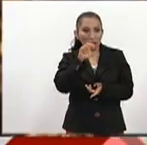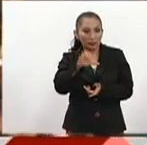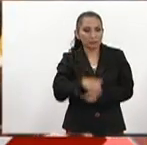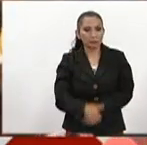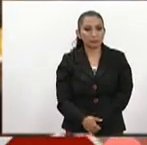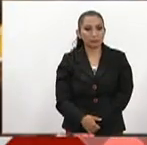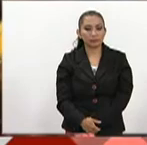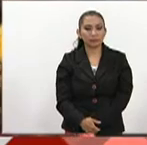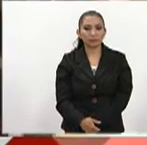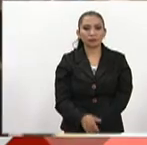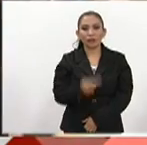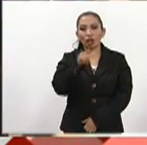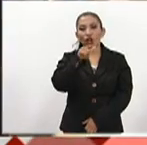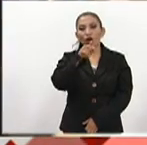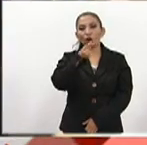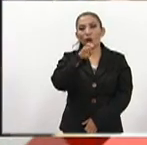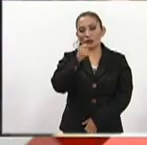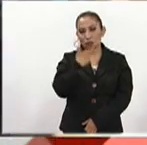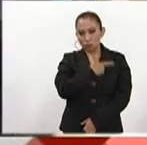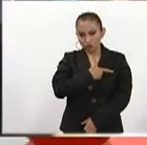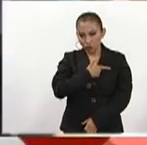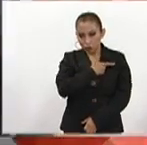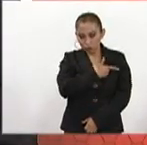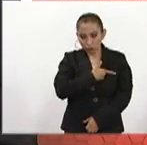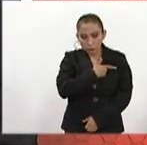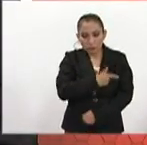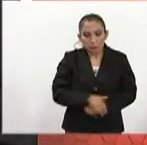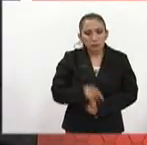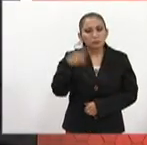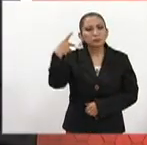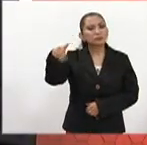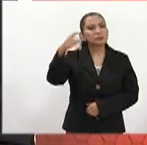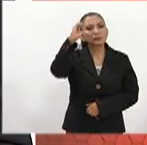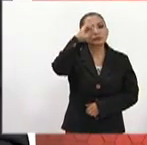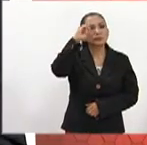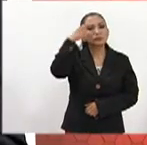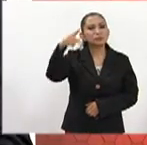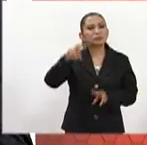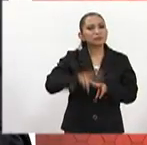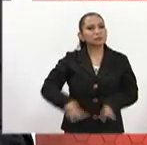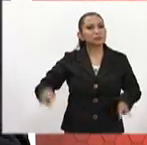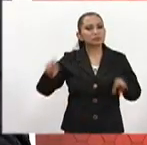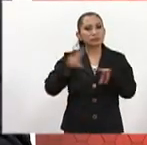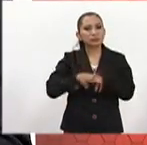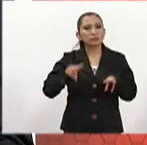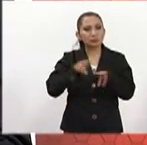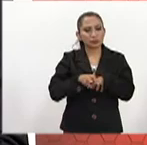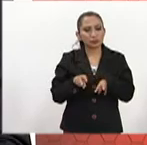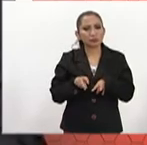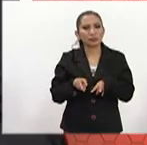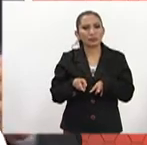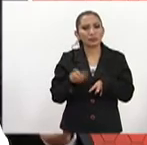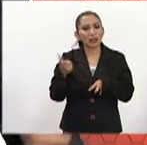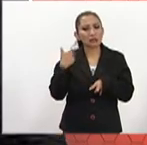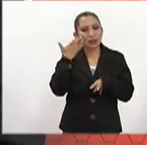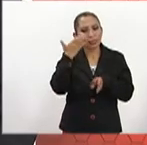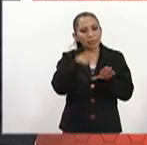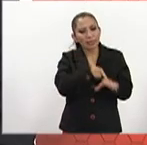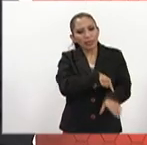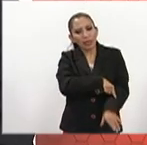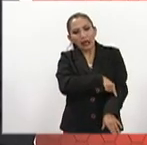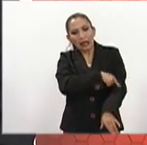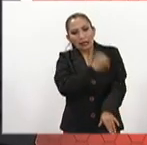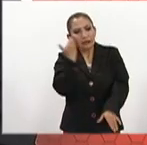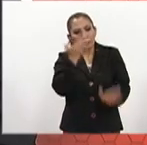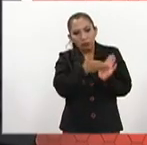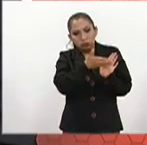modifique. Luis Fonserrada, me da mucho gusto saludarte. ¿Cuál es tu opinión, tu análisis sobre esta prolongación ya en